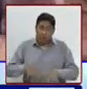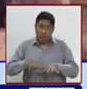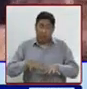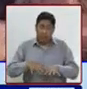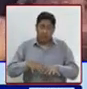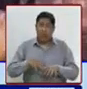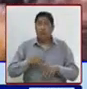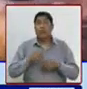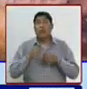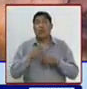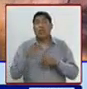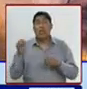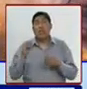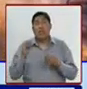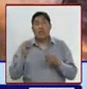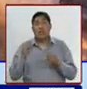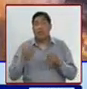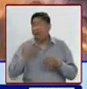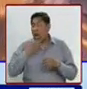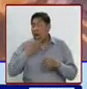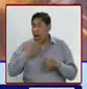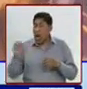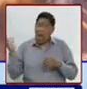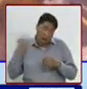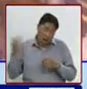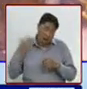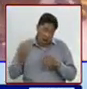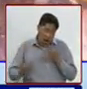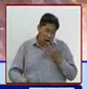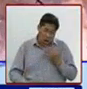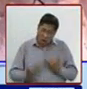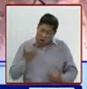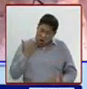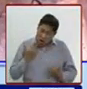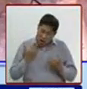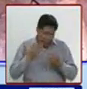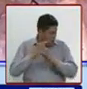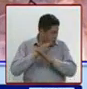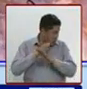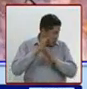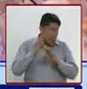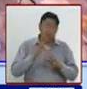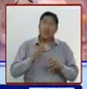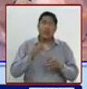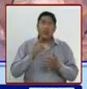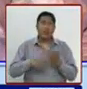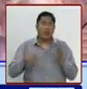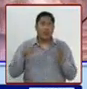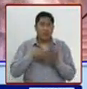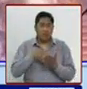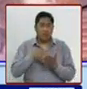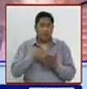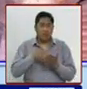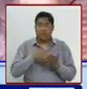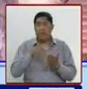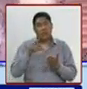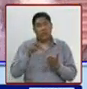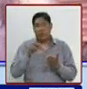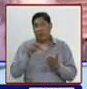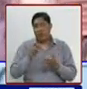una parte, y debido a las llamas que debilitaron la estructura, es que no se sugiere